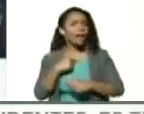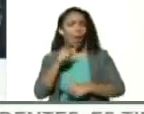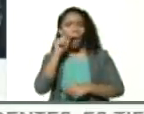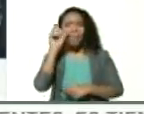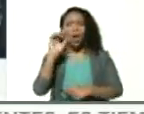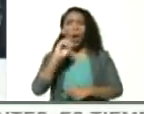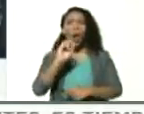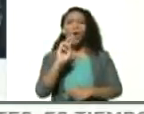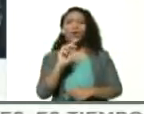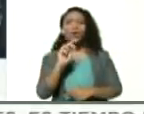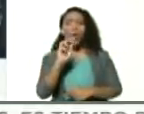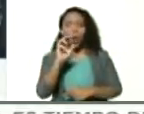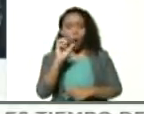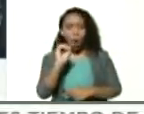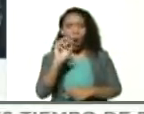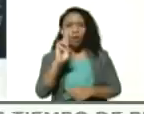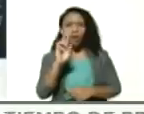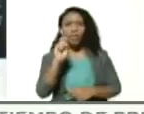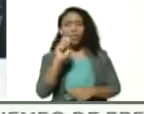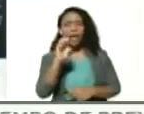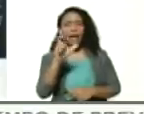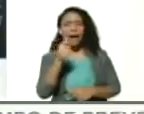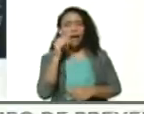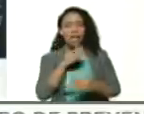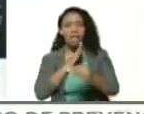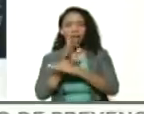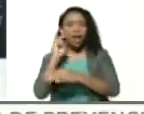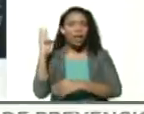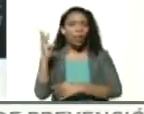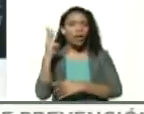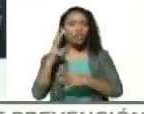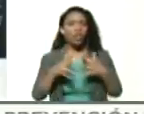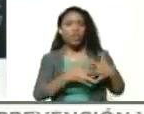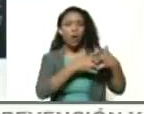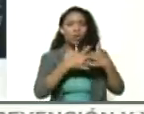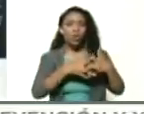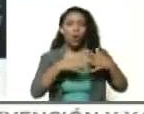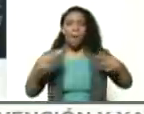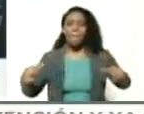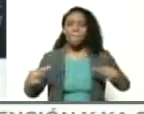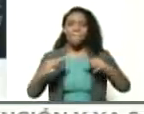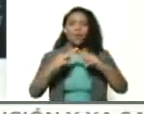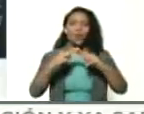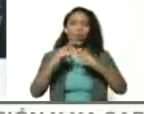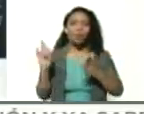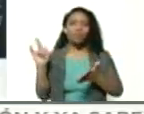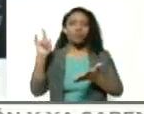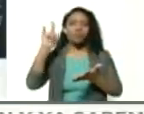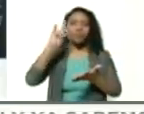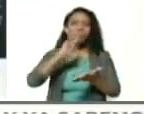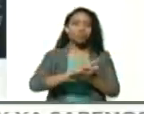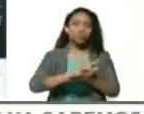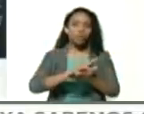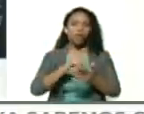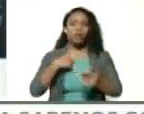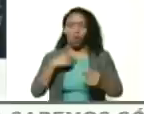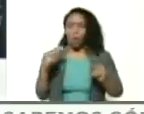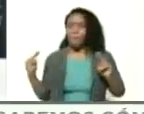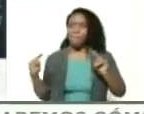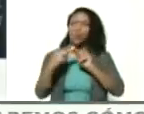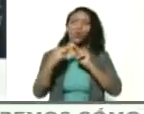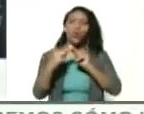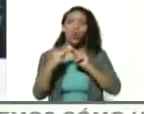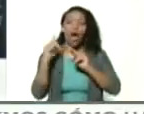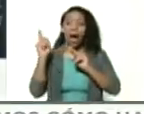a una gira en Washington. Y yo me encontré en el aeropuerto regresando a Carlos Ortega. Había